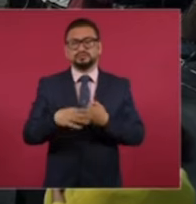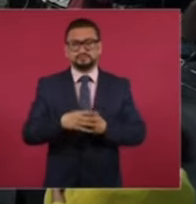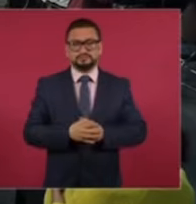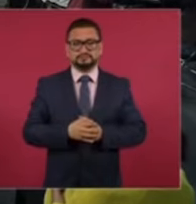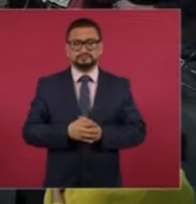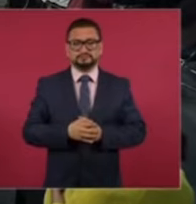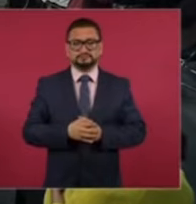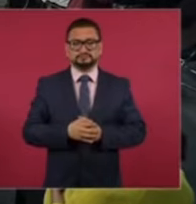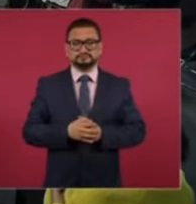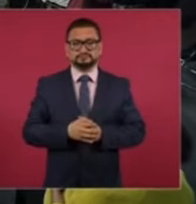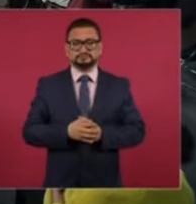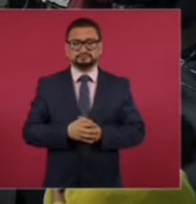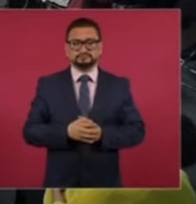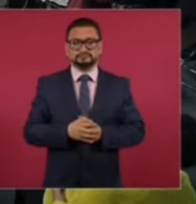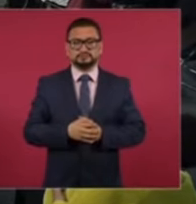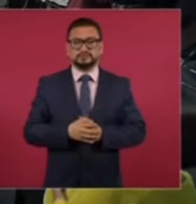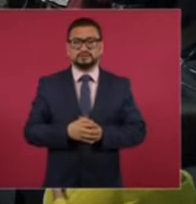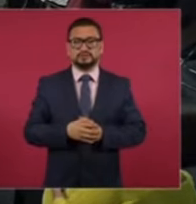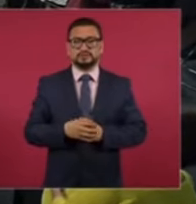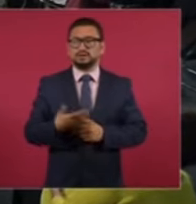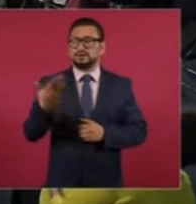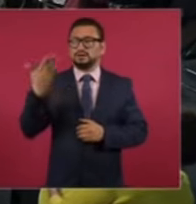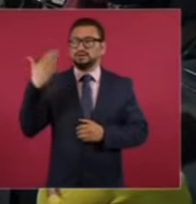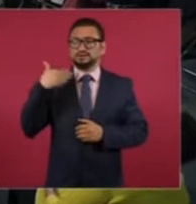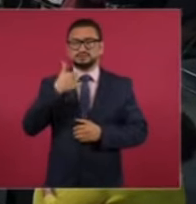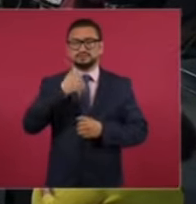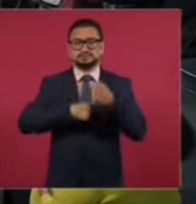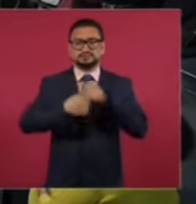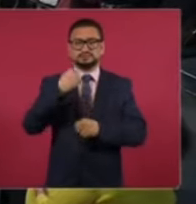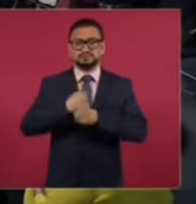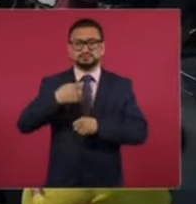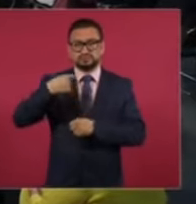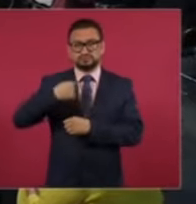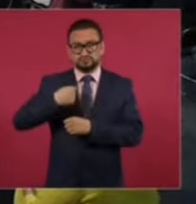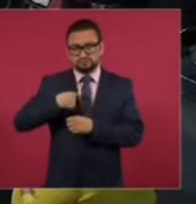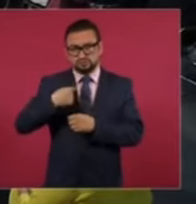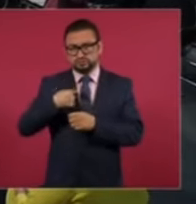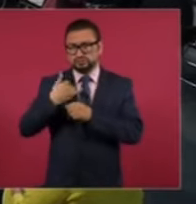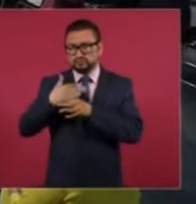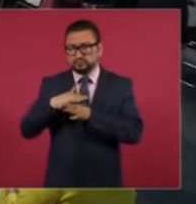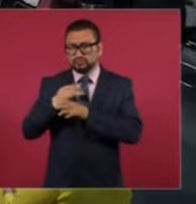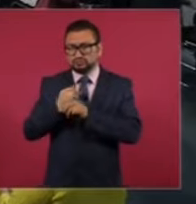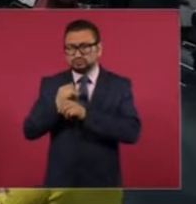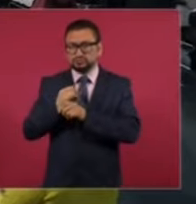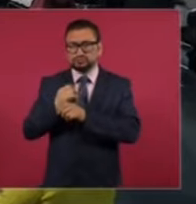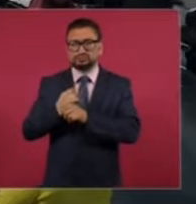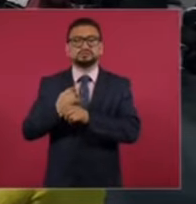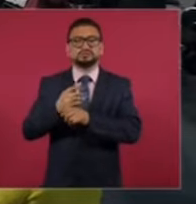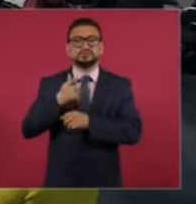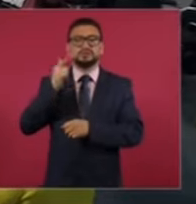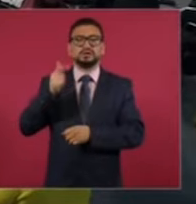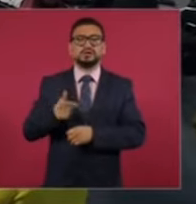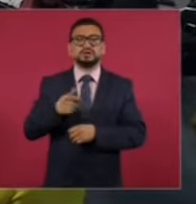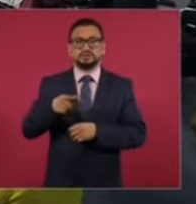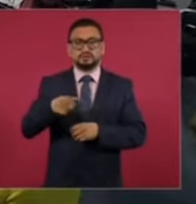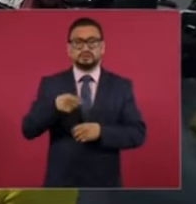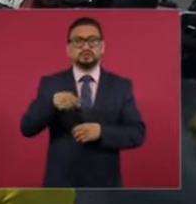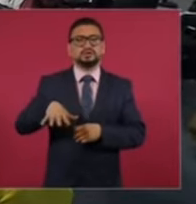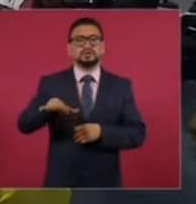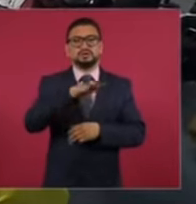presidente, desde hace casi 6 años que llevo cubriendo esta fuente, he comprobado el humanismo de